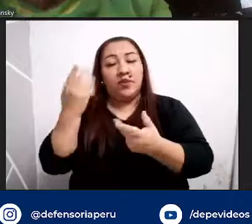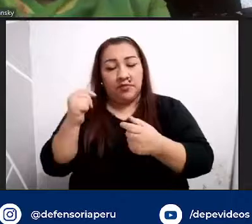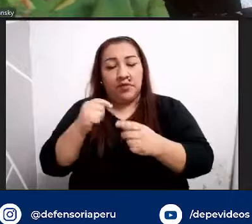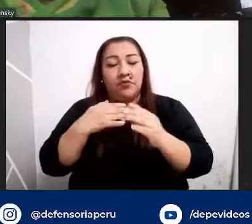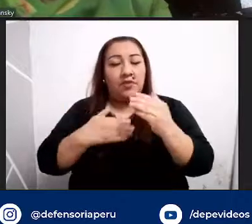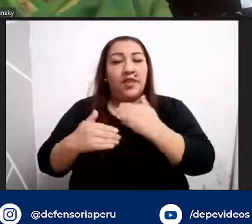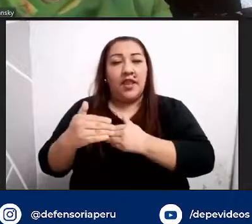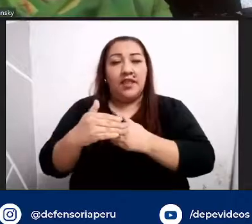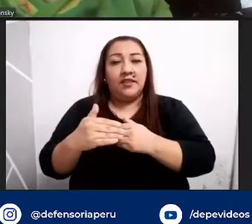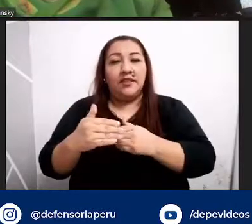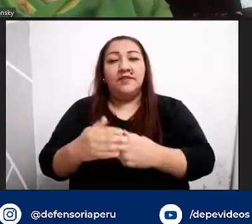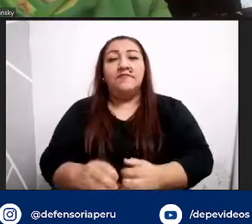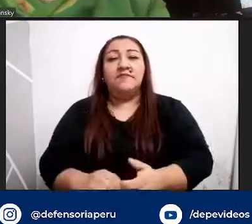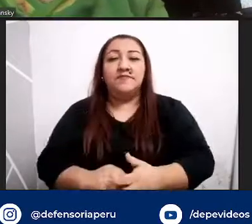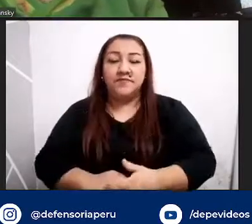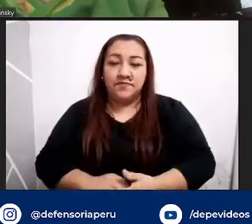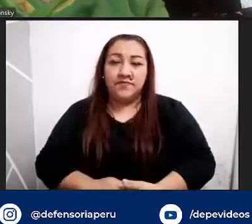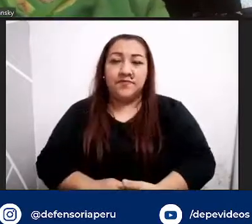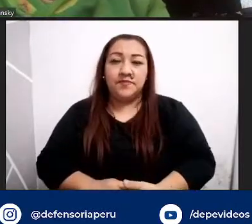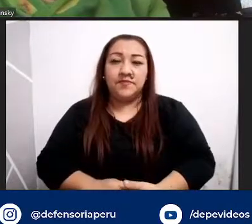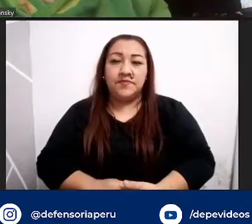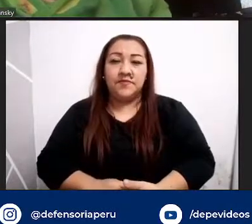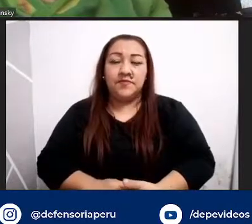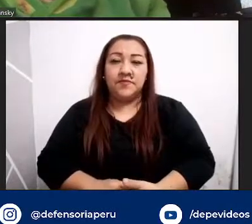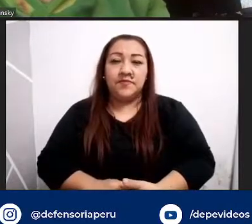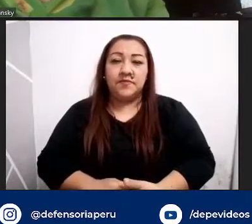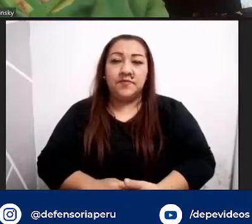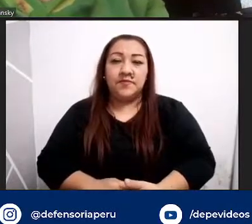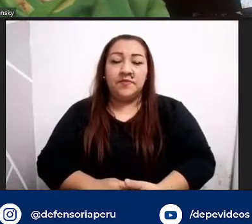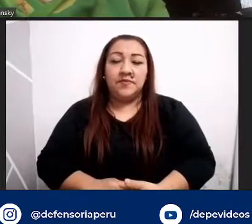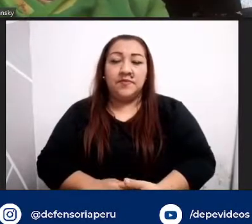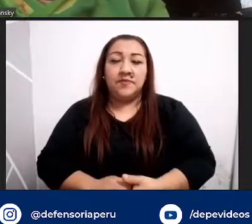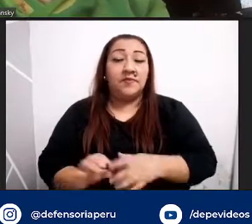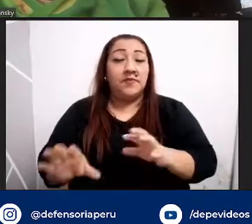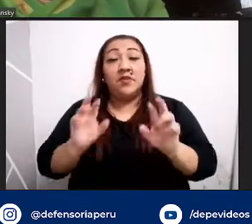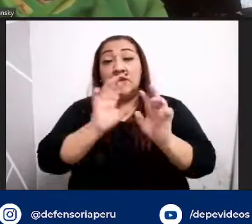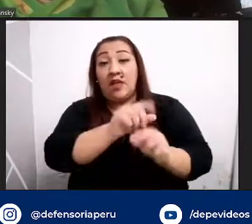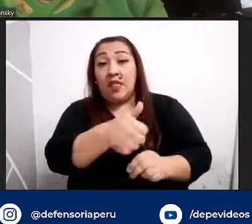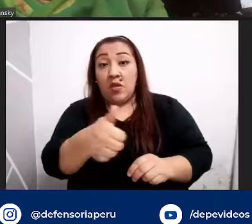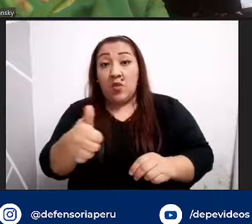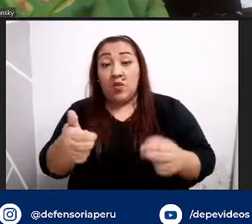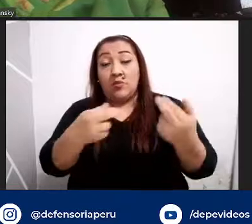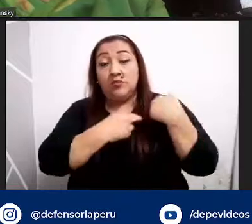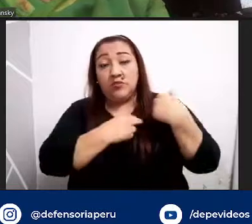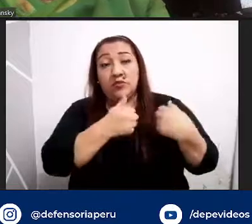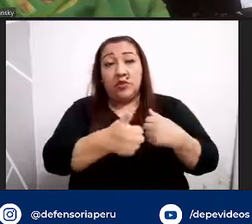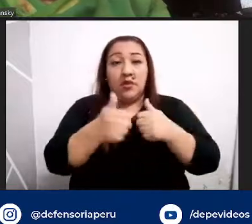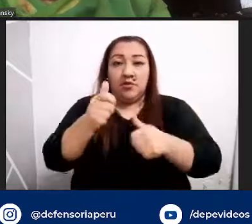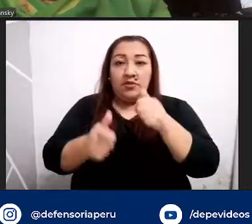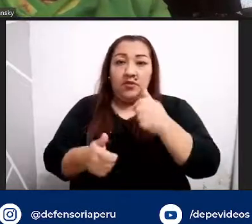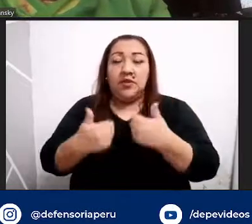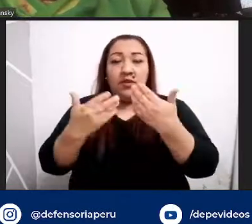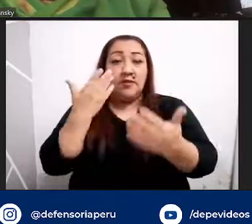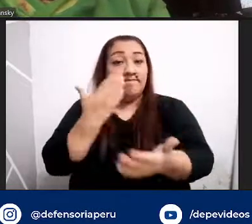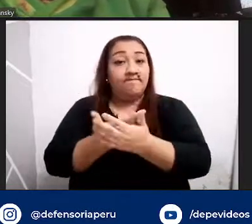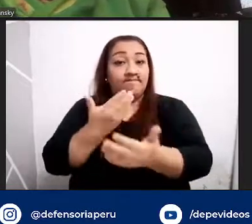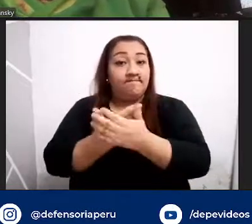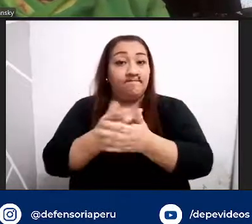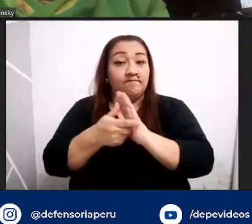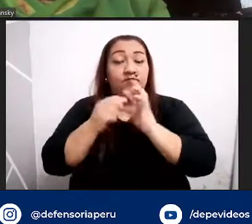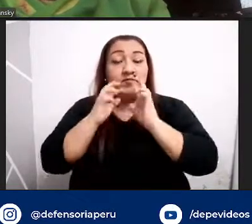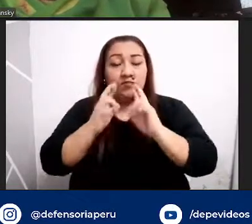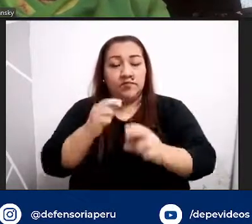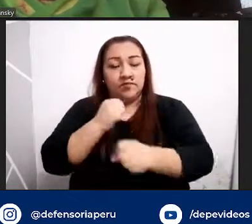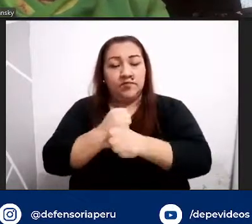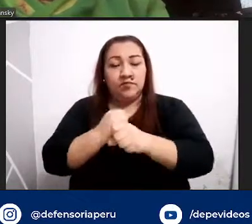delante. Así que cada uno y cada quien a su tarea, a su responsabilidad y a rendir cuentas de sus resultados